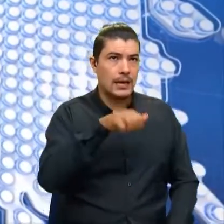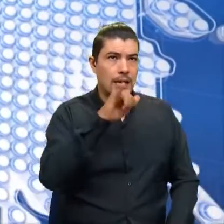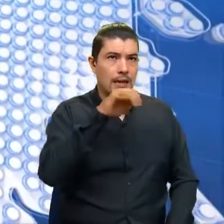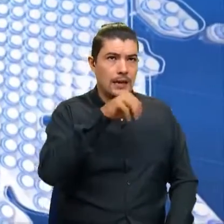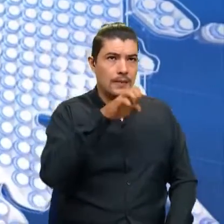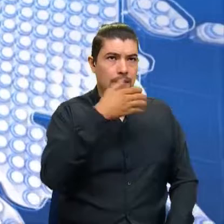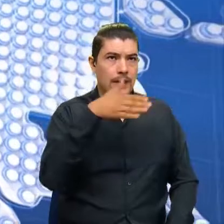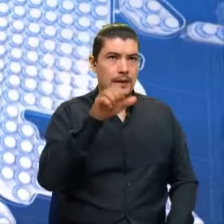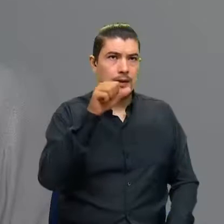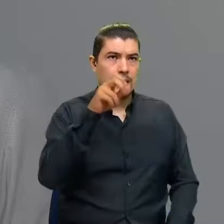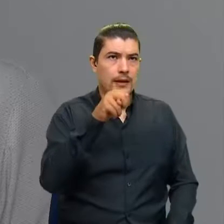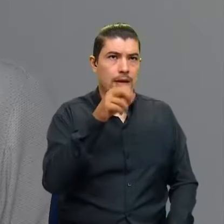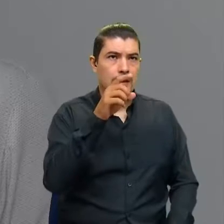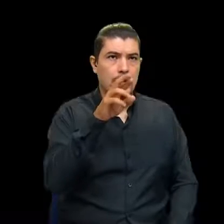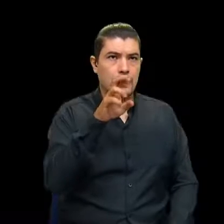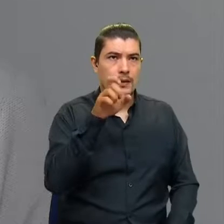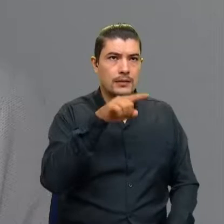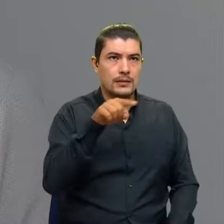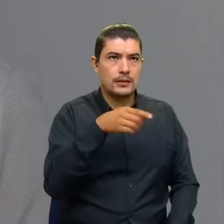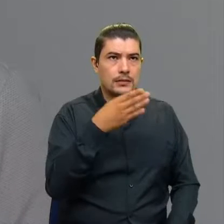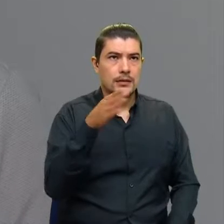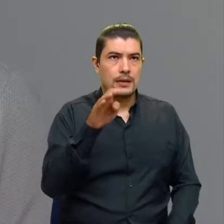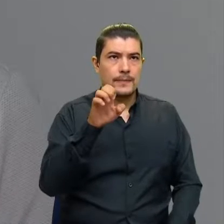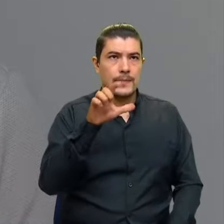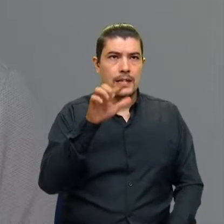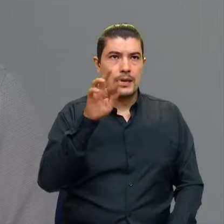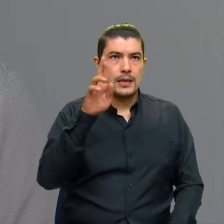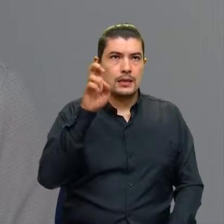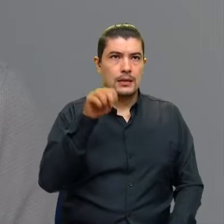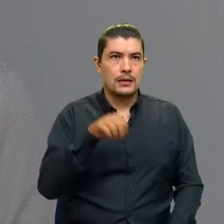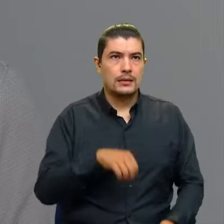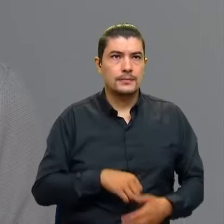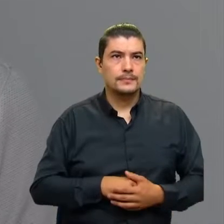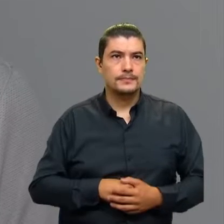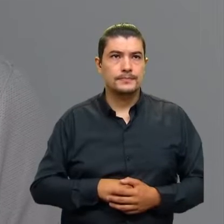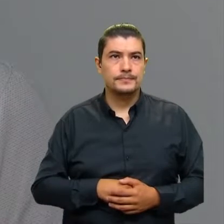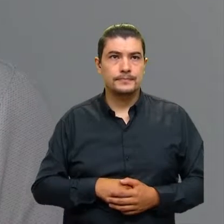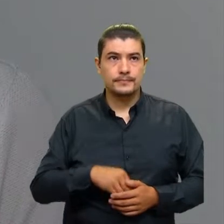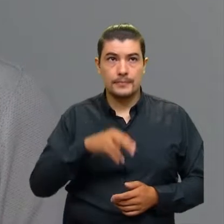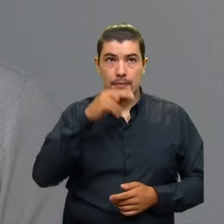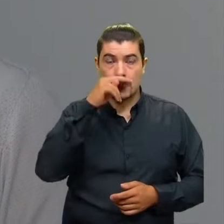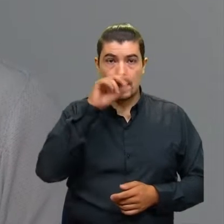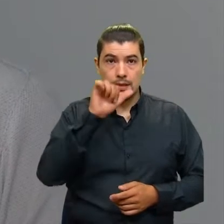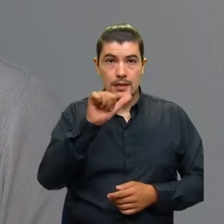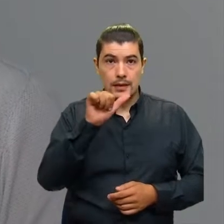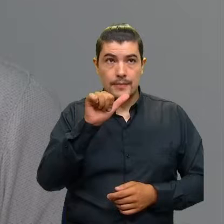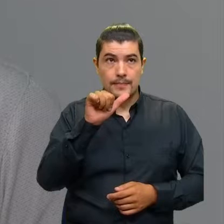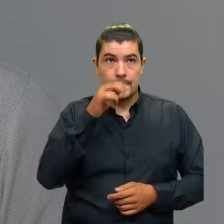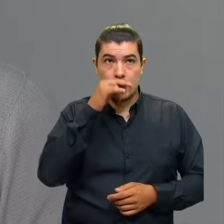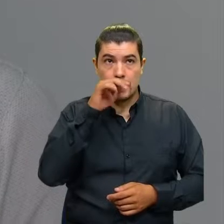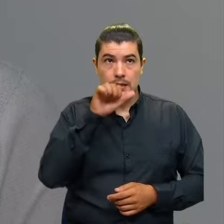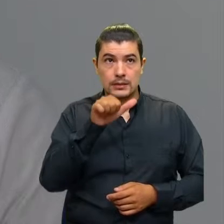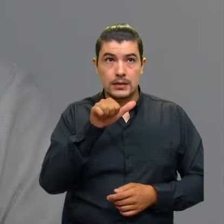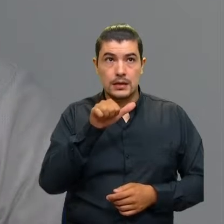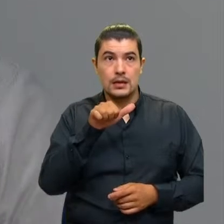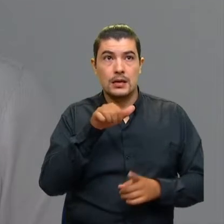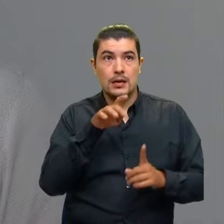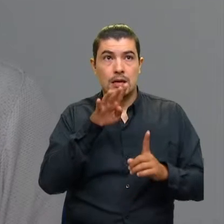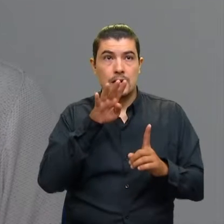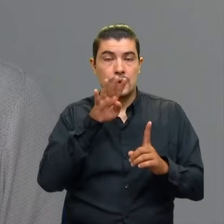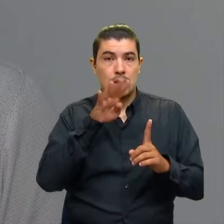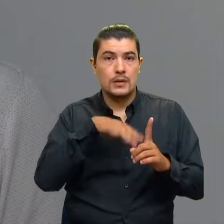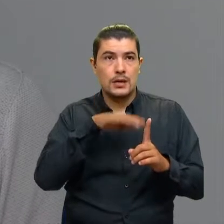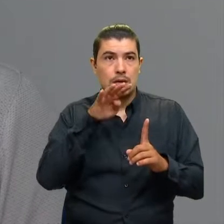su testimonio. Pero lo sorprendente es que la niña en las 4 hemorragias siempre se aferró a la vida. Aunque la sacaron